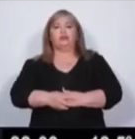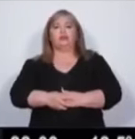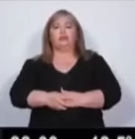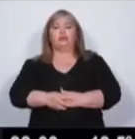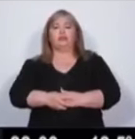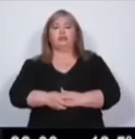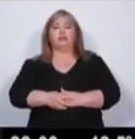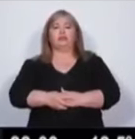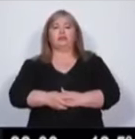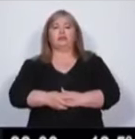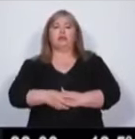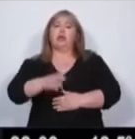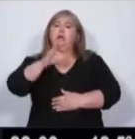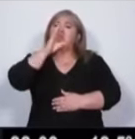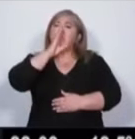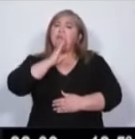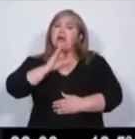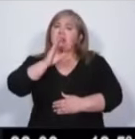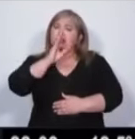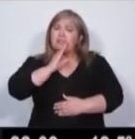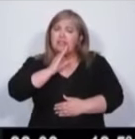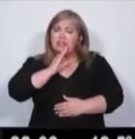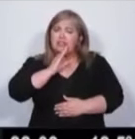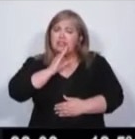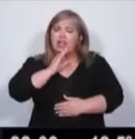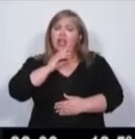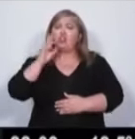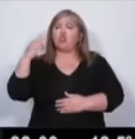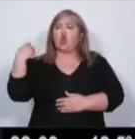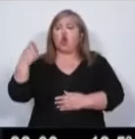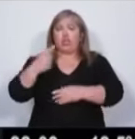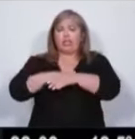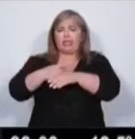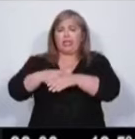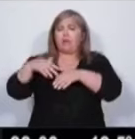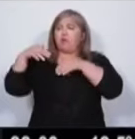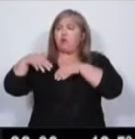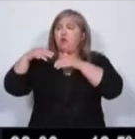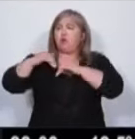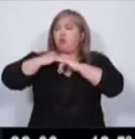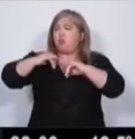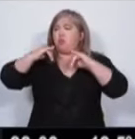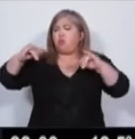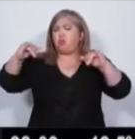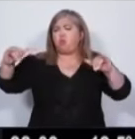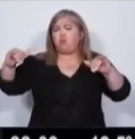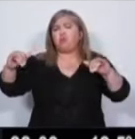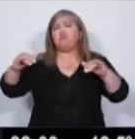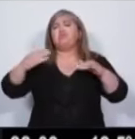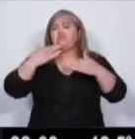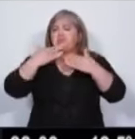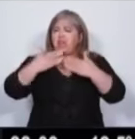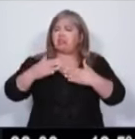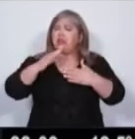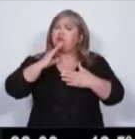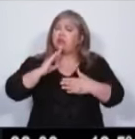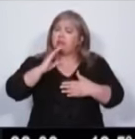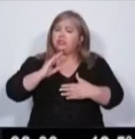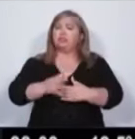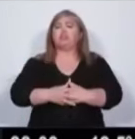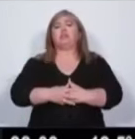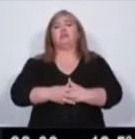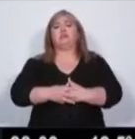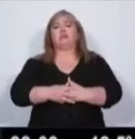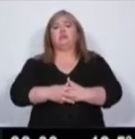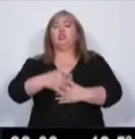Quiero agradecerles la paciencia que han tenido en esta campaña. Quiero decirles que los comprendo, que sé